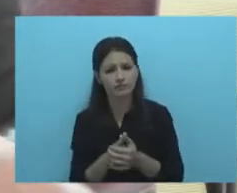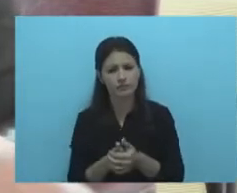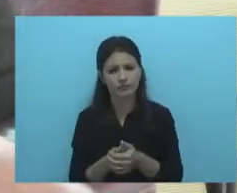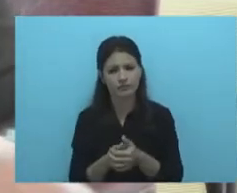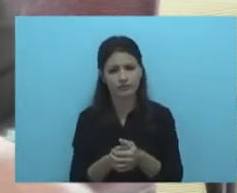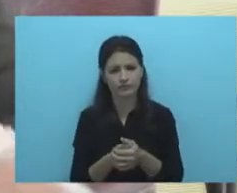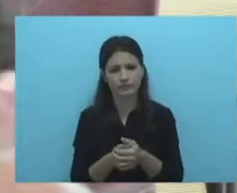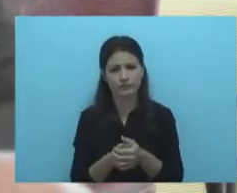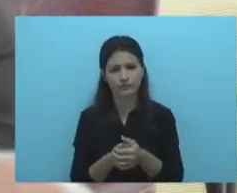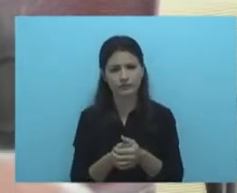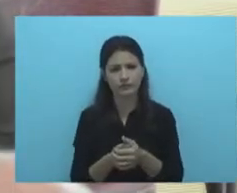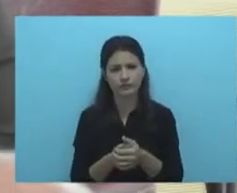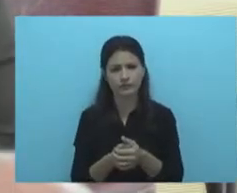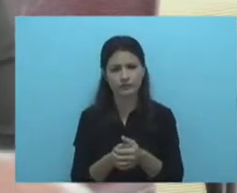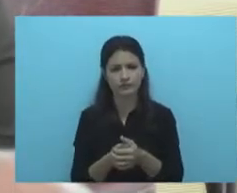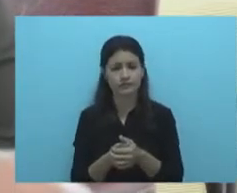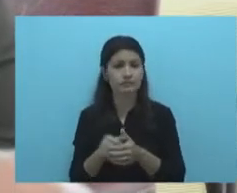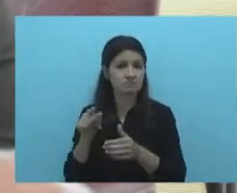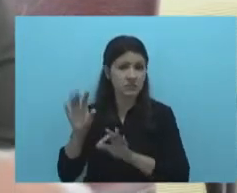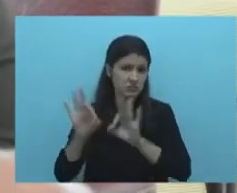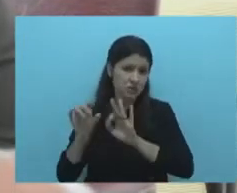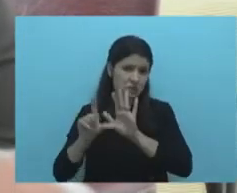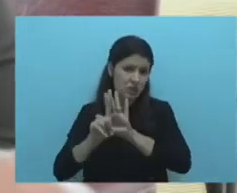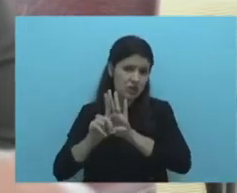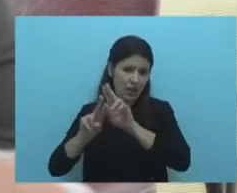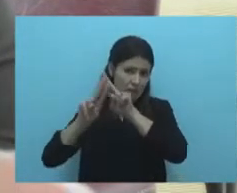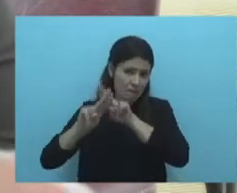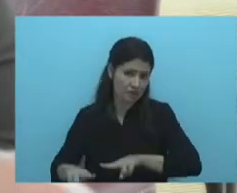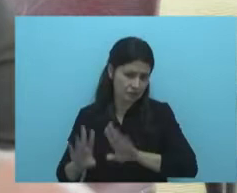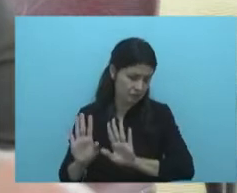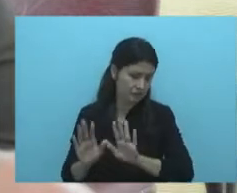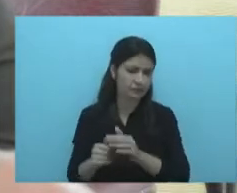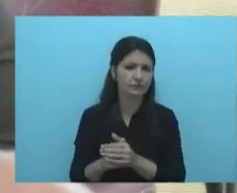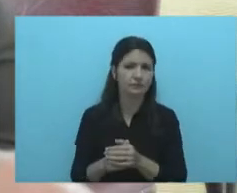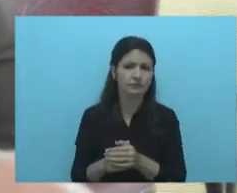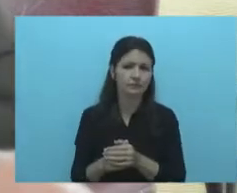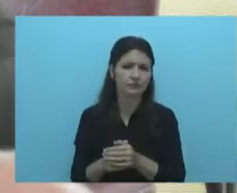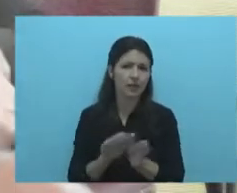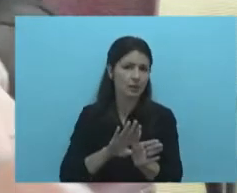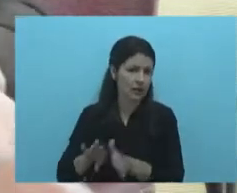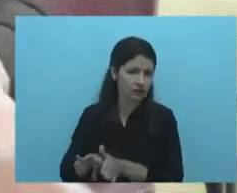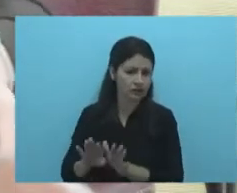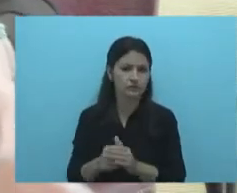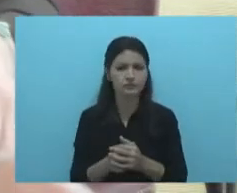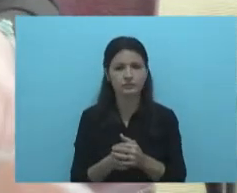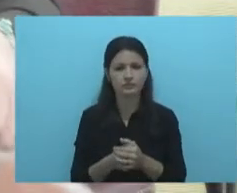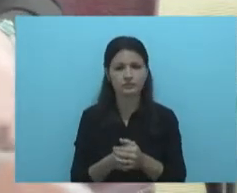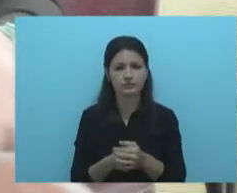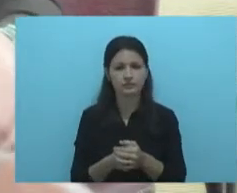diputado Argarañas. Proyecto de ley que no se le dio sanción y que no fue dictaminado en las comisiones.